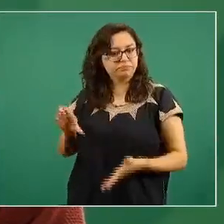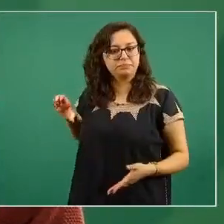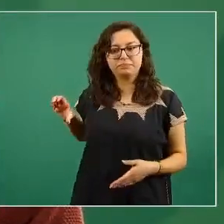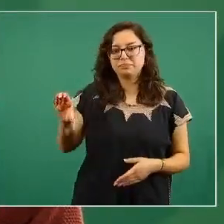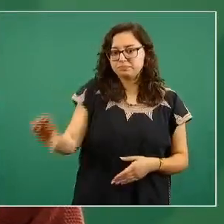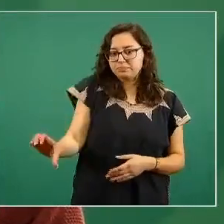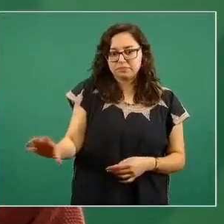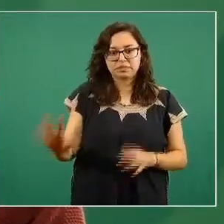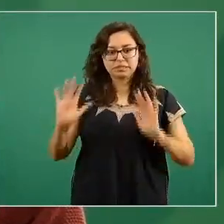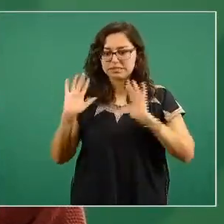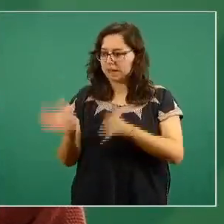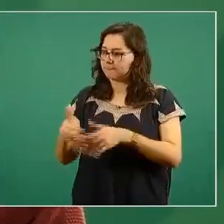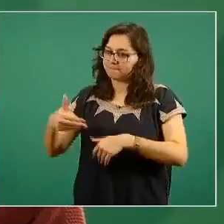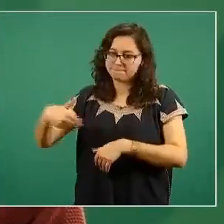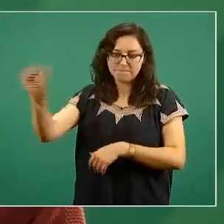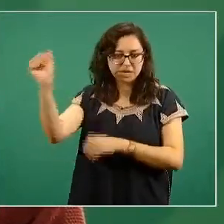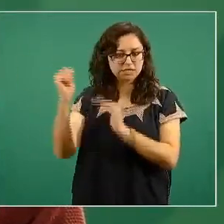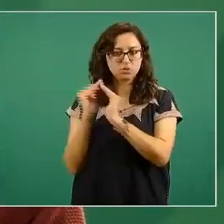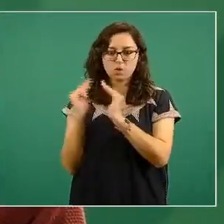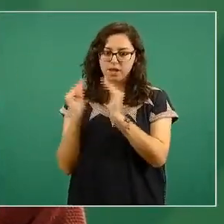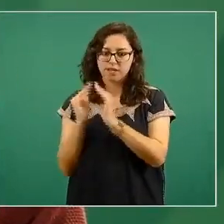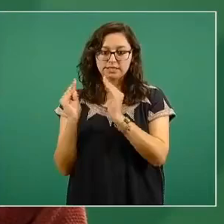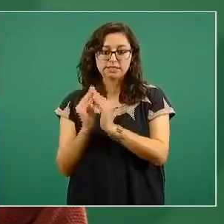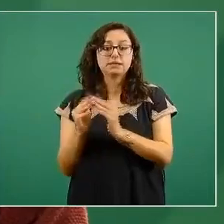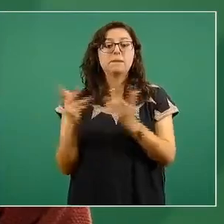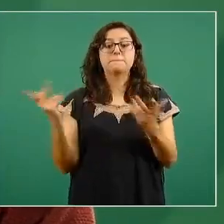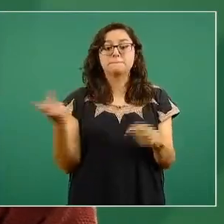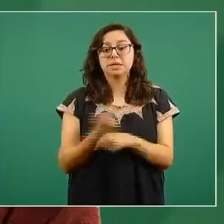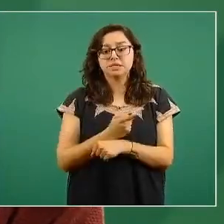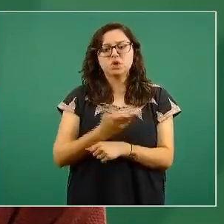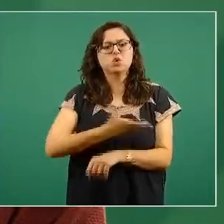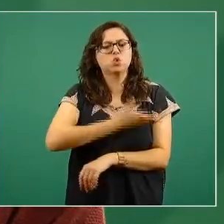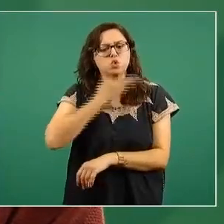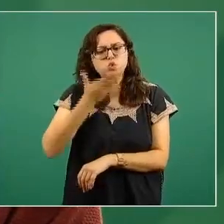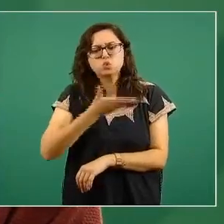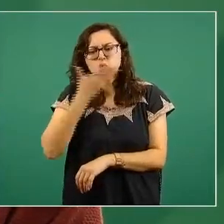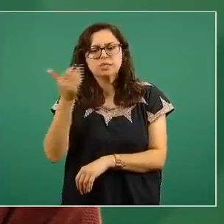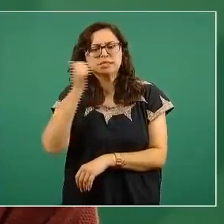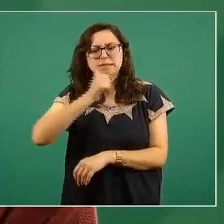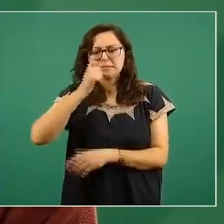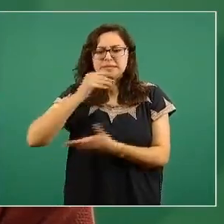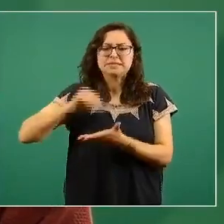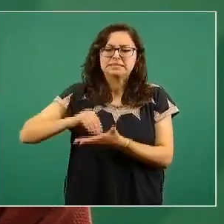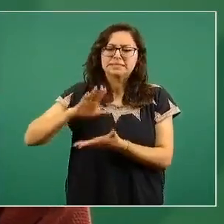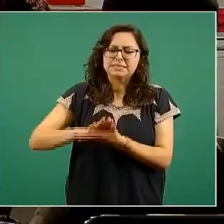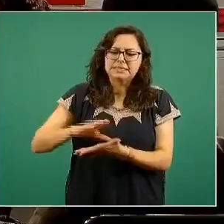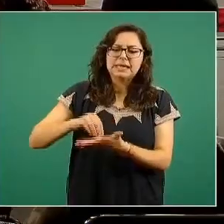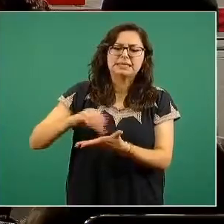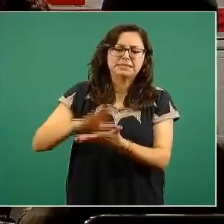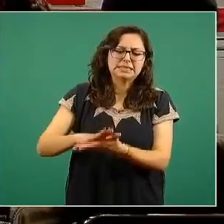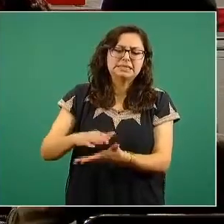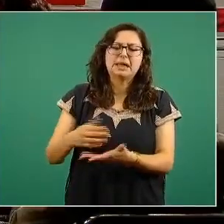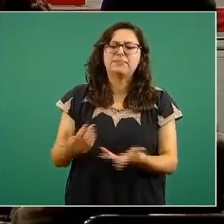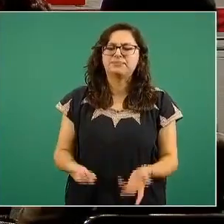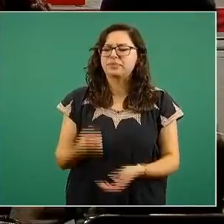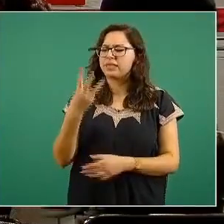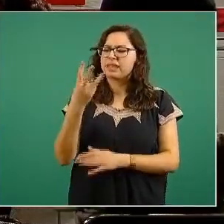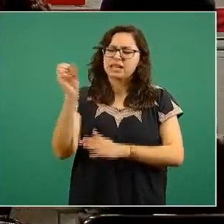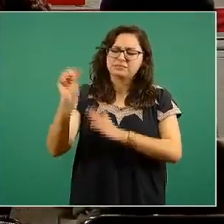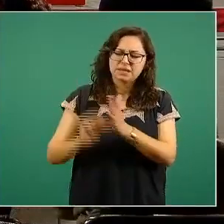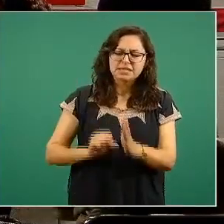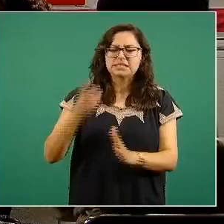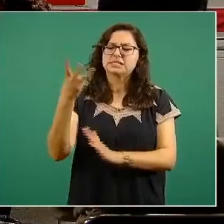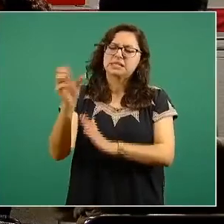las consultas, sobre todo de los sistemas de seguridad social, se dan los medicamentos por periodos aproximadamente de 3